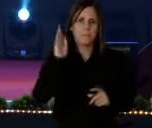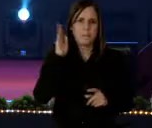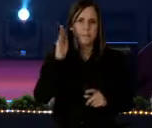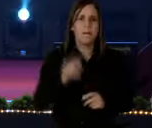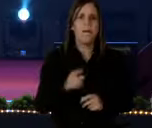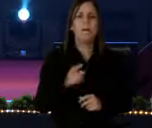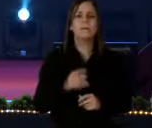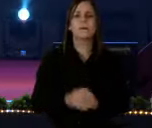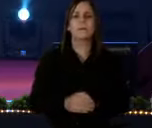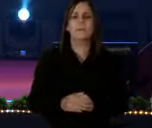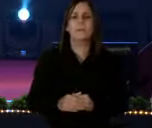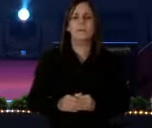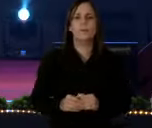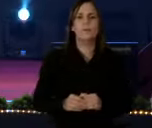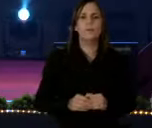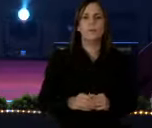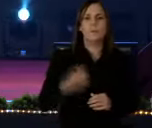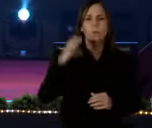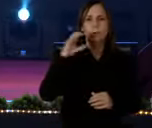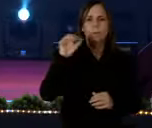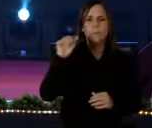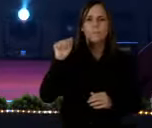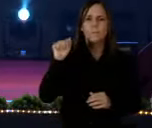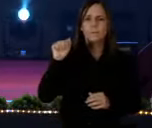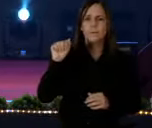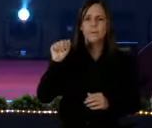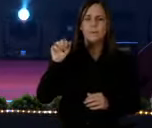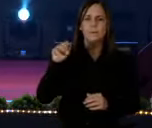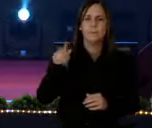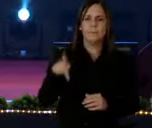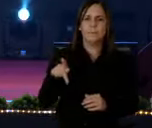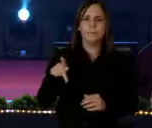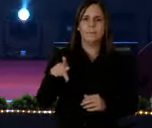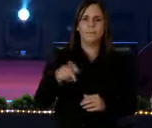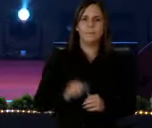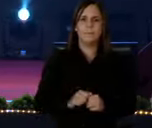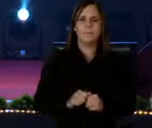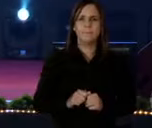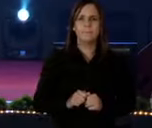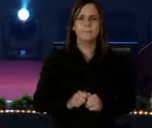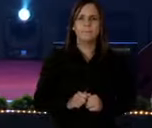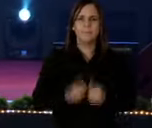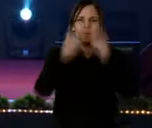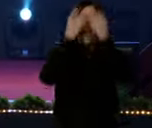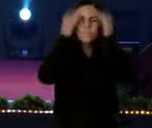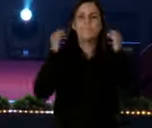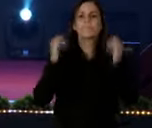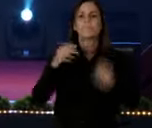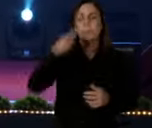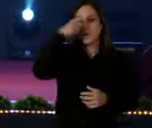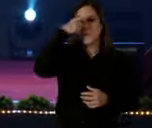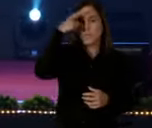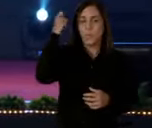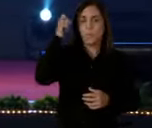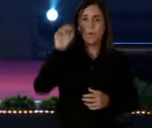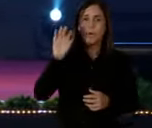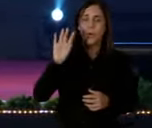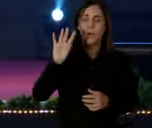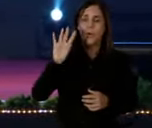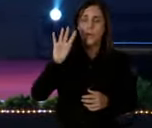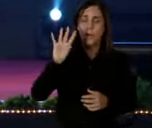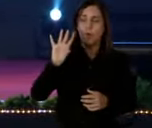Y el CAP, para que vaya separando la fecha, ya estamos a mitad de año del año que viene, amén, julio 8 al 10, con